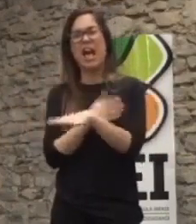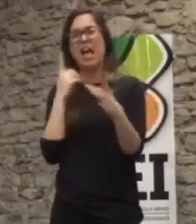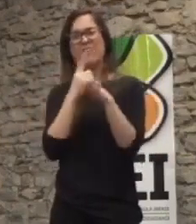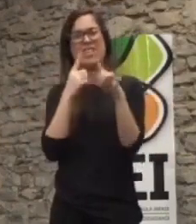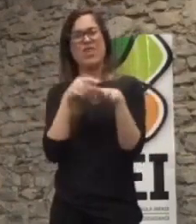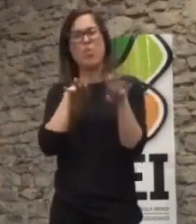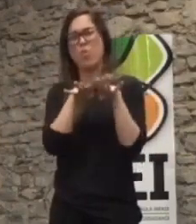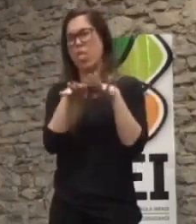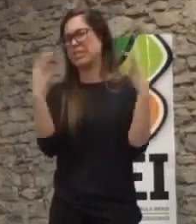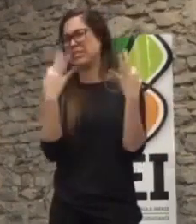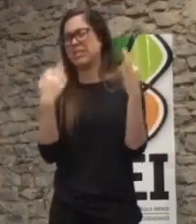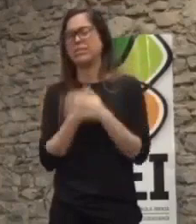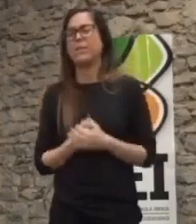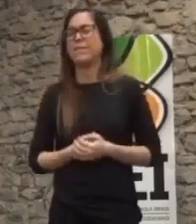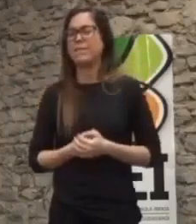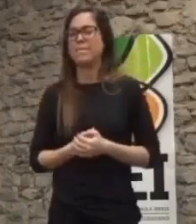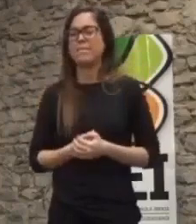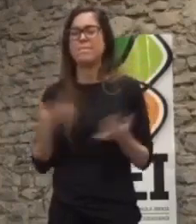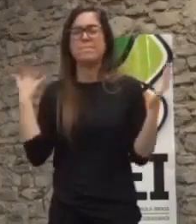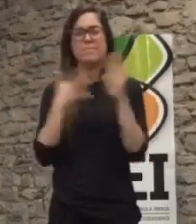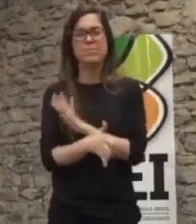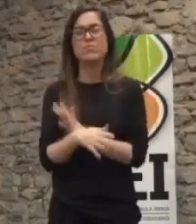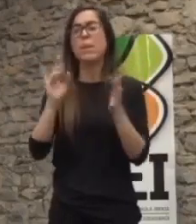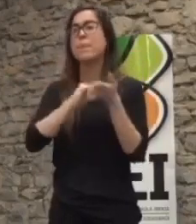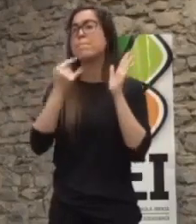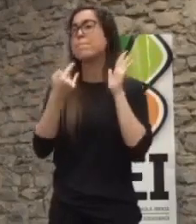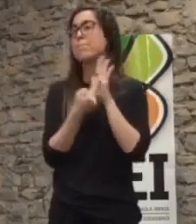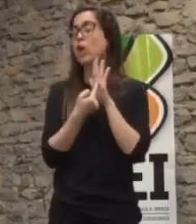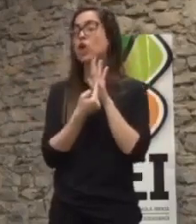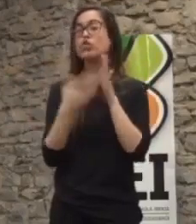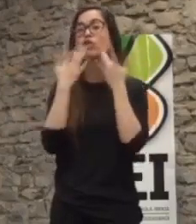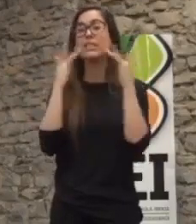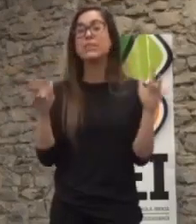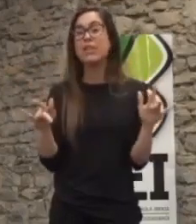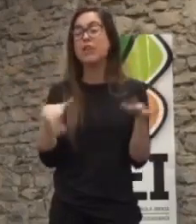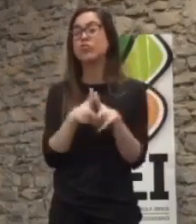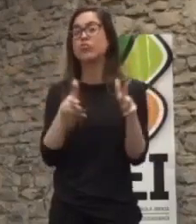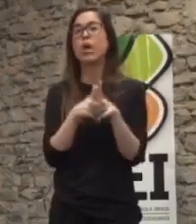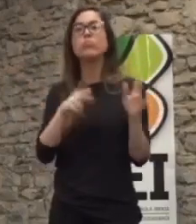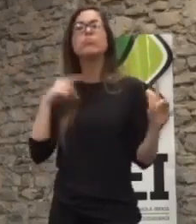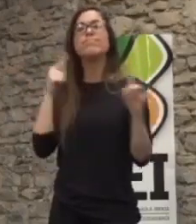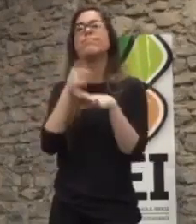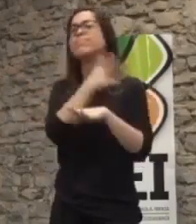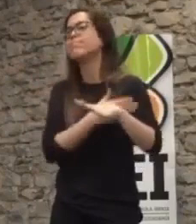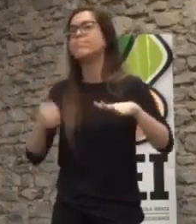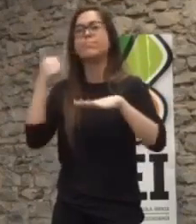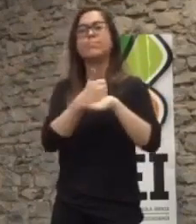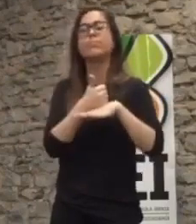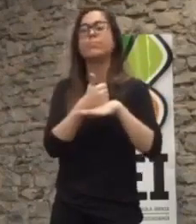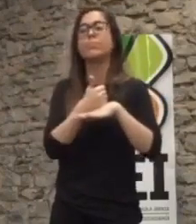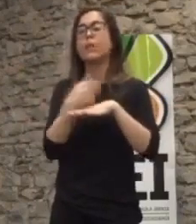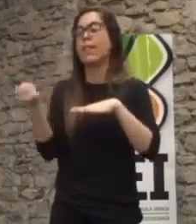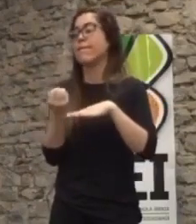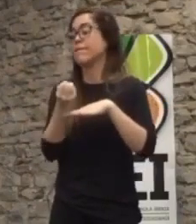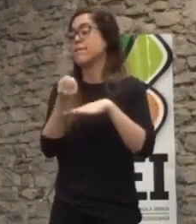antirrumores? Pues son proyectos de participación y sensibilización social que tienen como objetivo principal desmontar